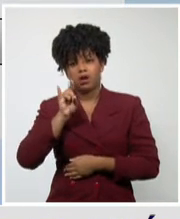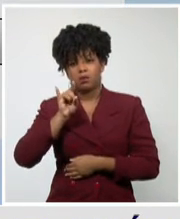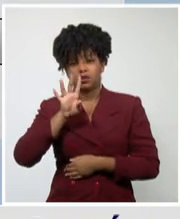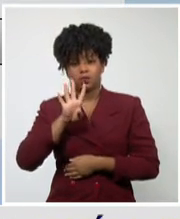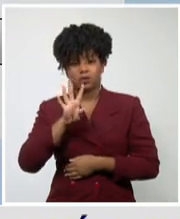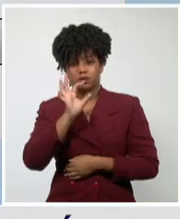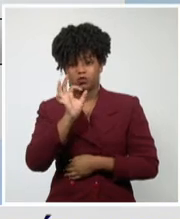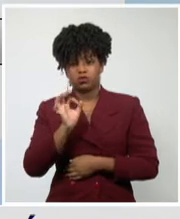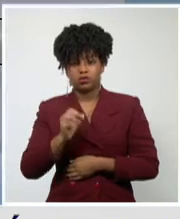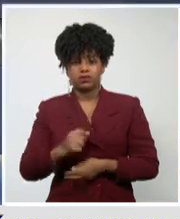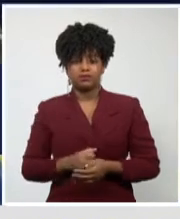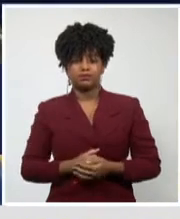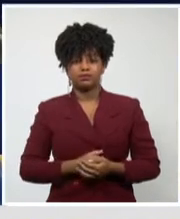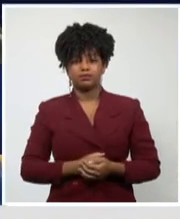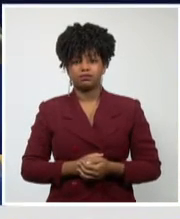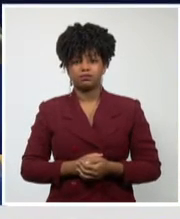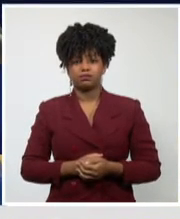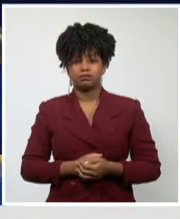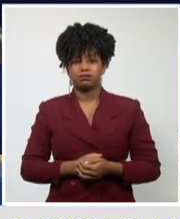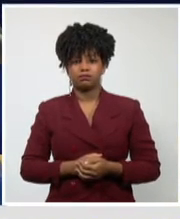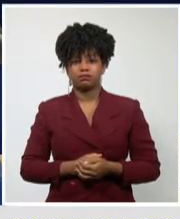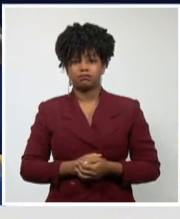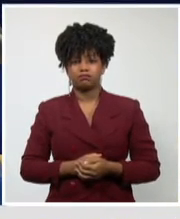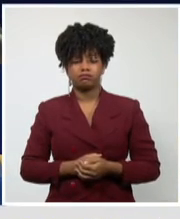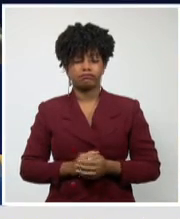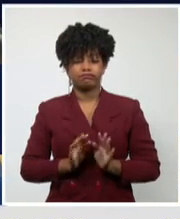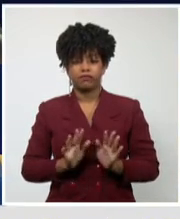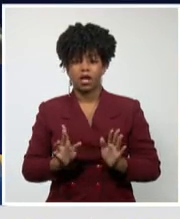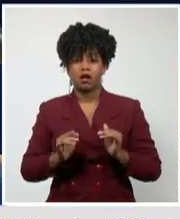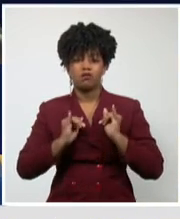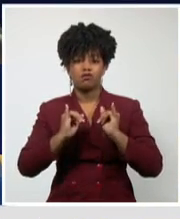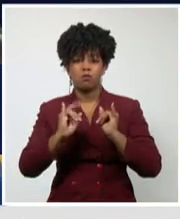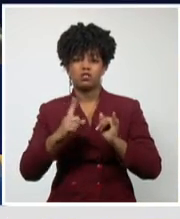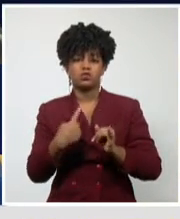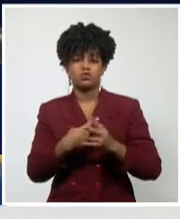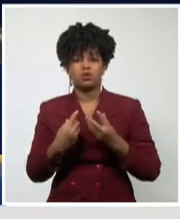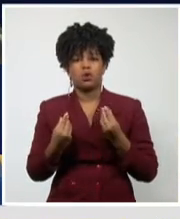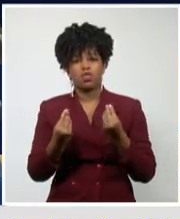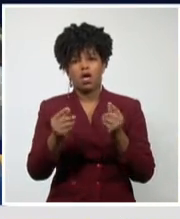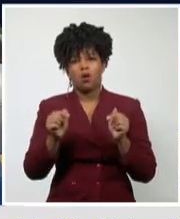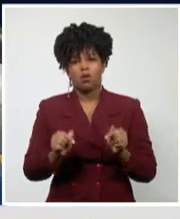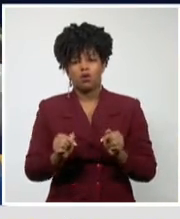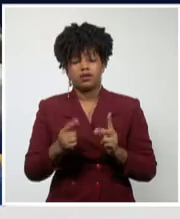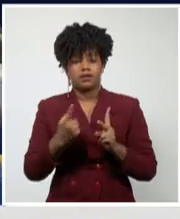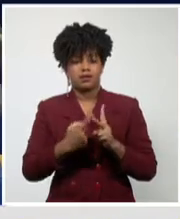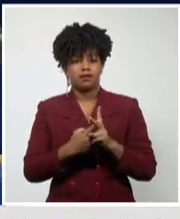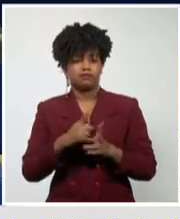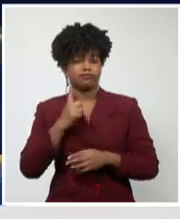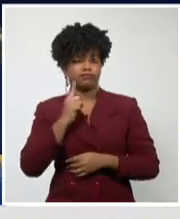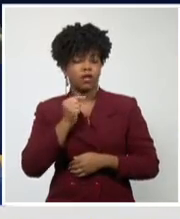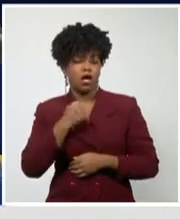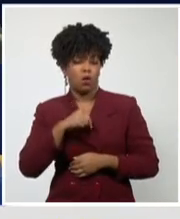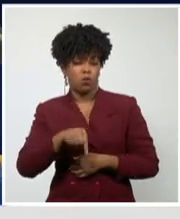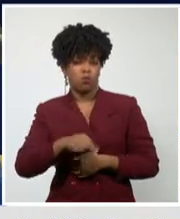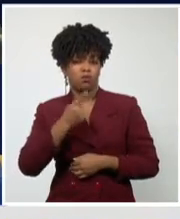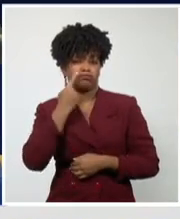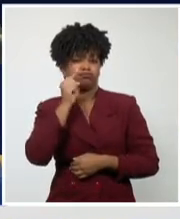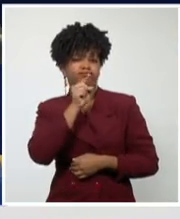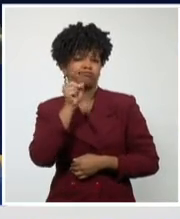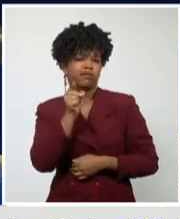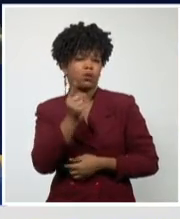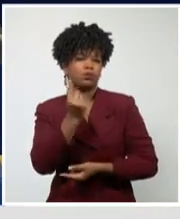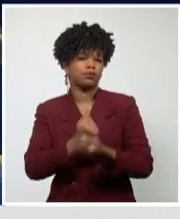5,94%. Esta es la información que teníamos que brindar hoy y bueno, escuchamos las preguntas que pueda tener